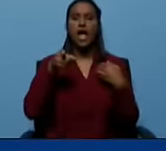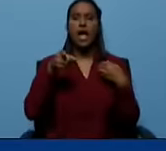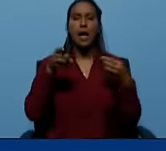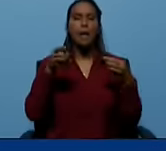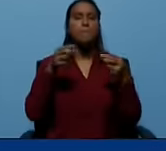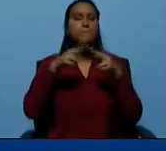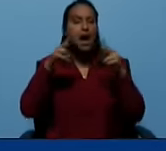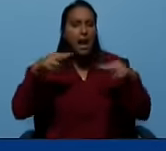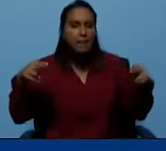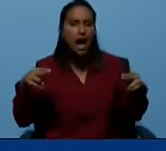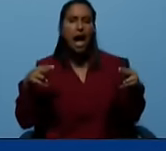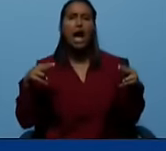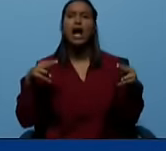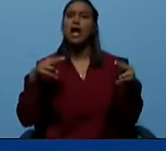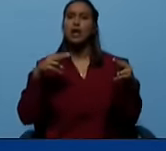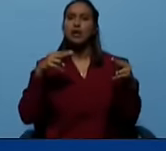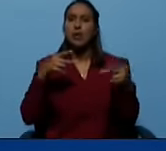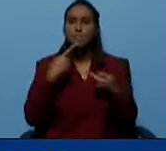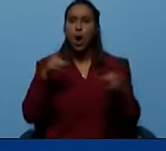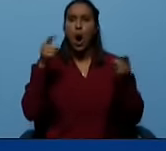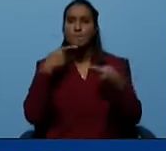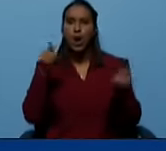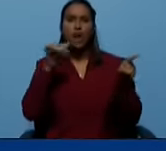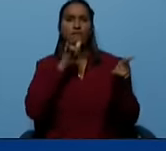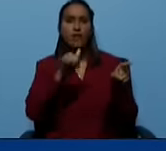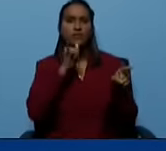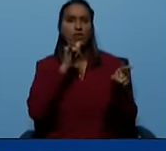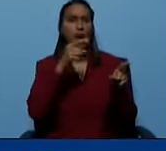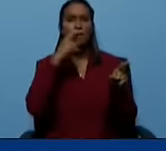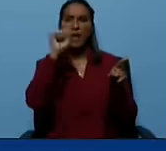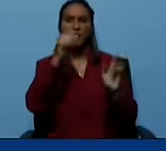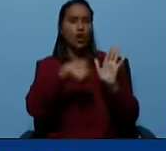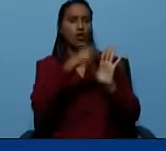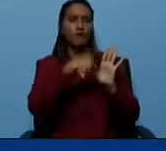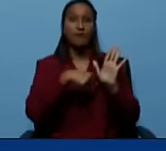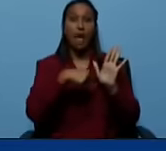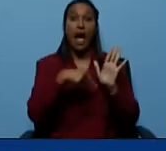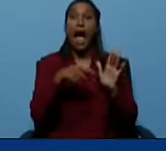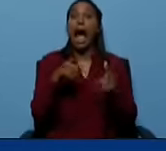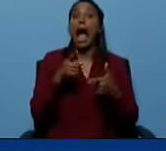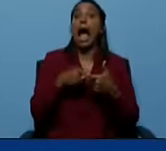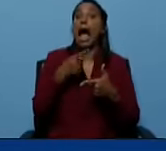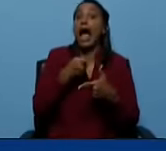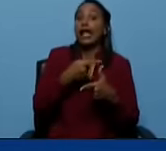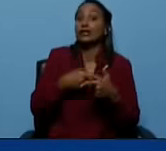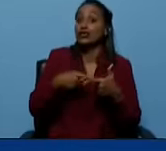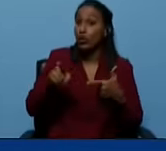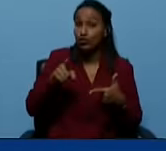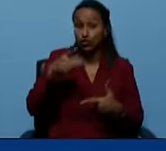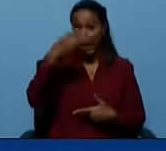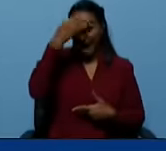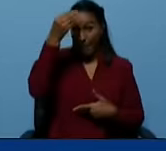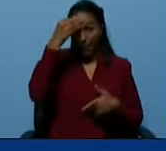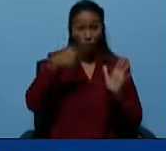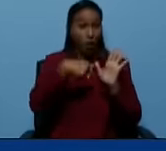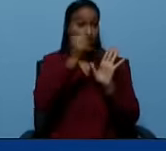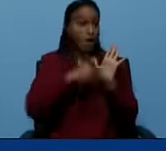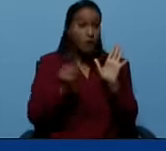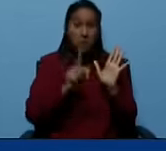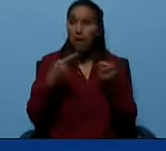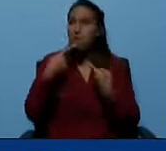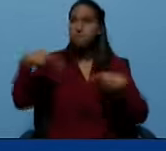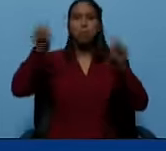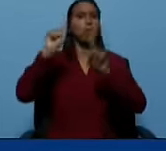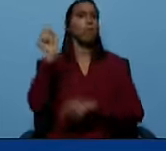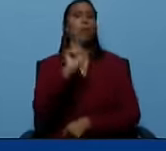gobierno de Estados Unidos. Maduro no firmó. Ah, no, quien firmó, no firmó fue González Urrutia, porque le dieron una orden. Le metieron un